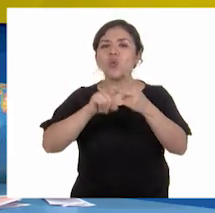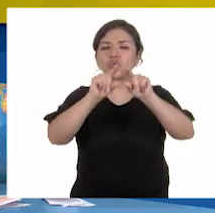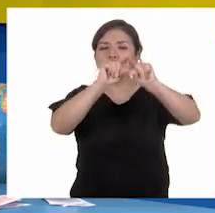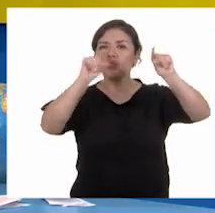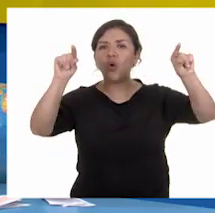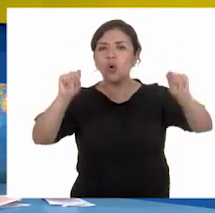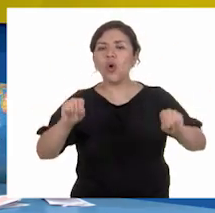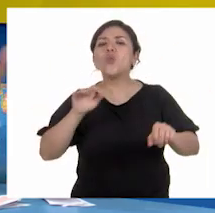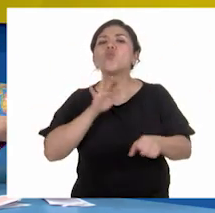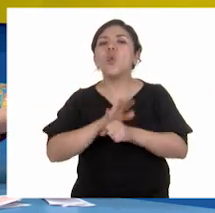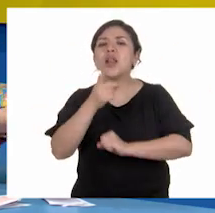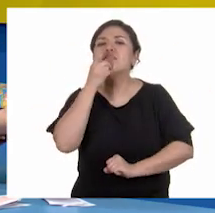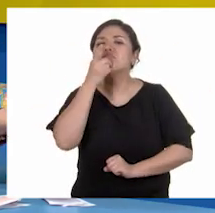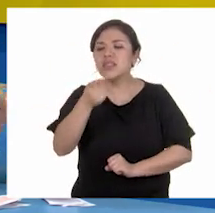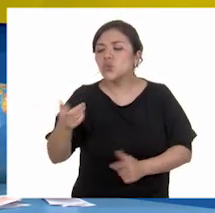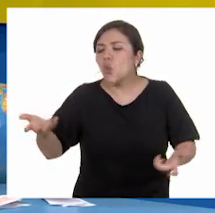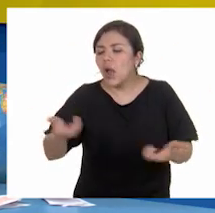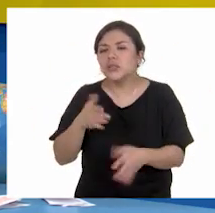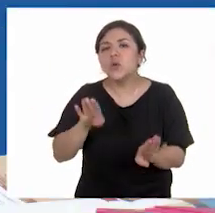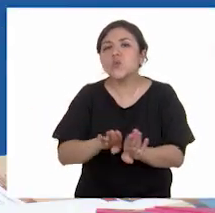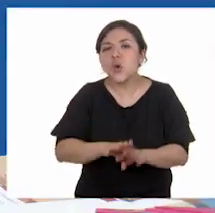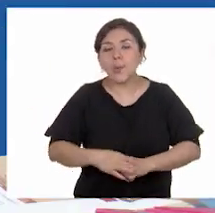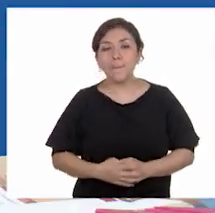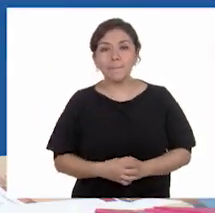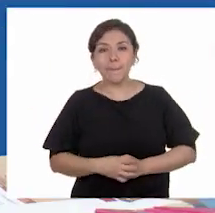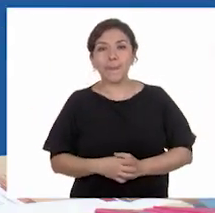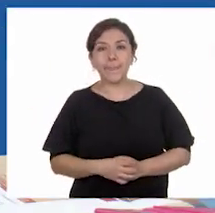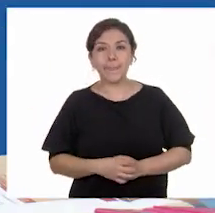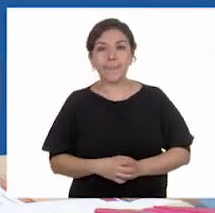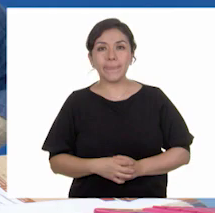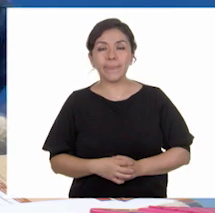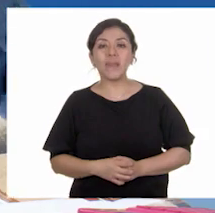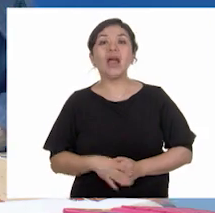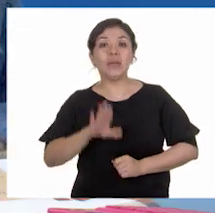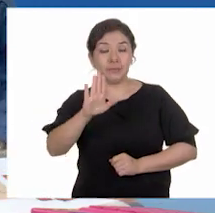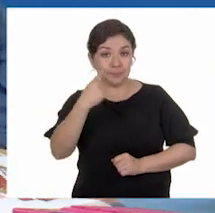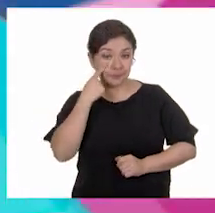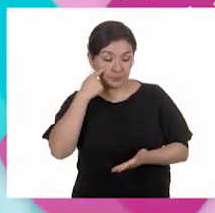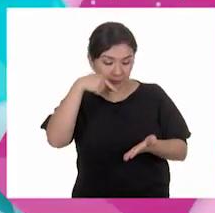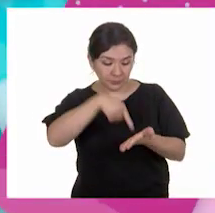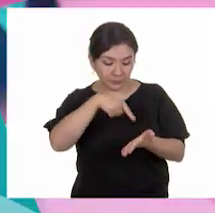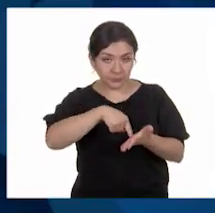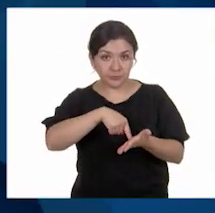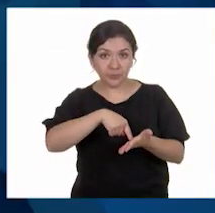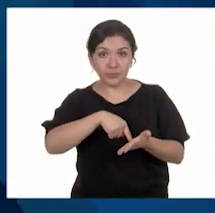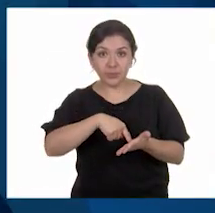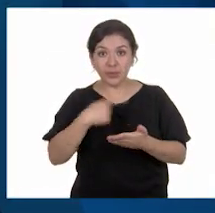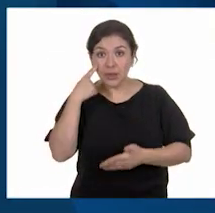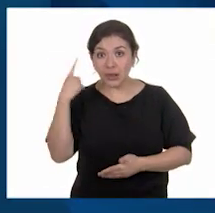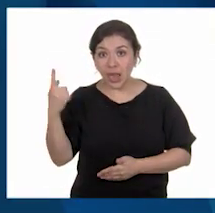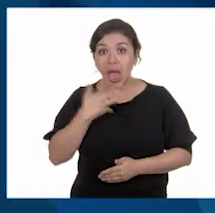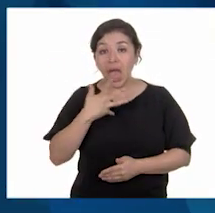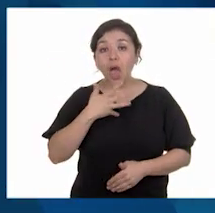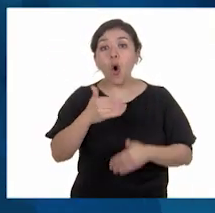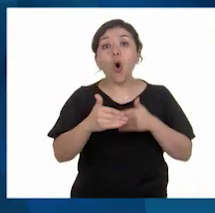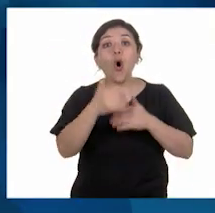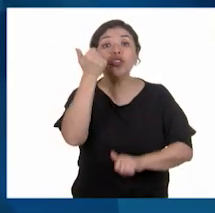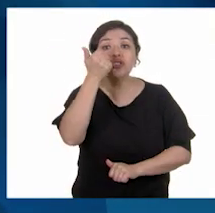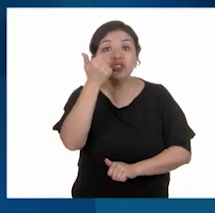renglón y nos dices qué hiciste. Sí, bueno, aquí son